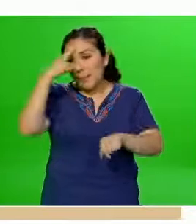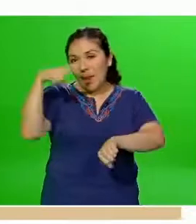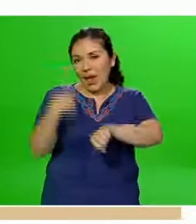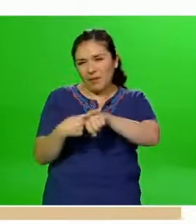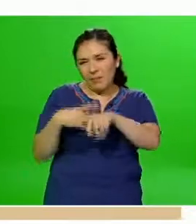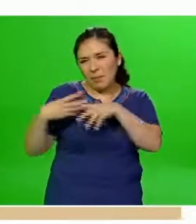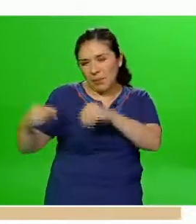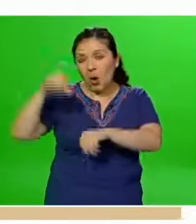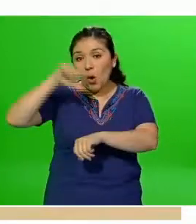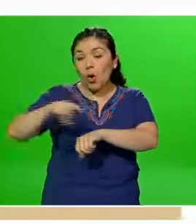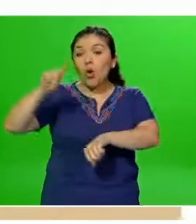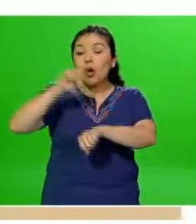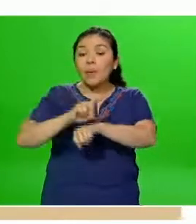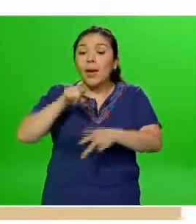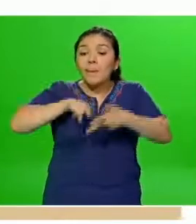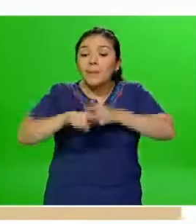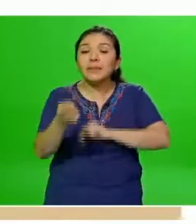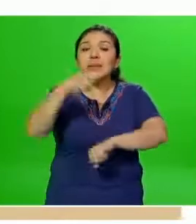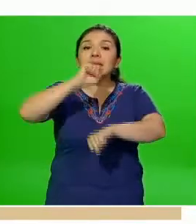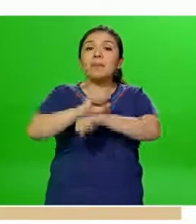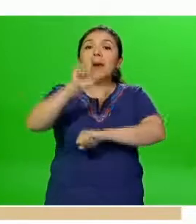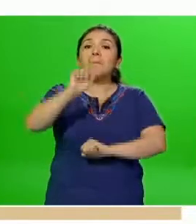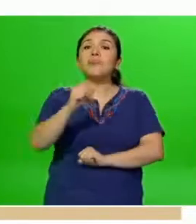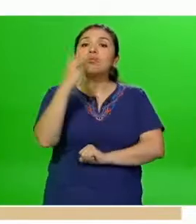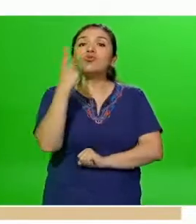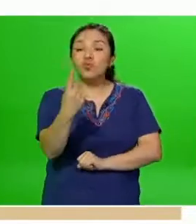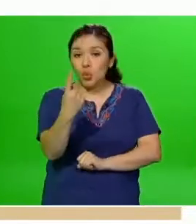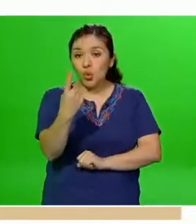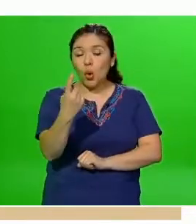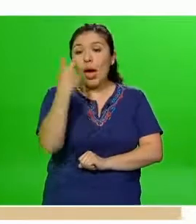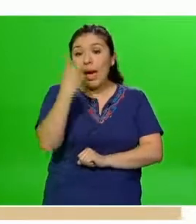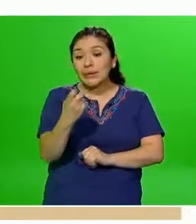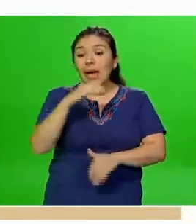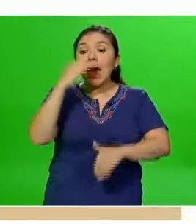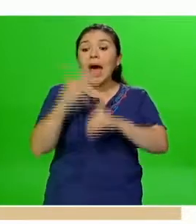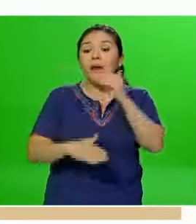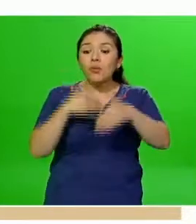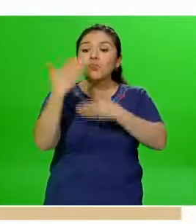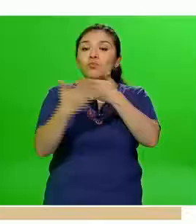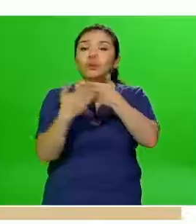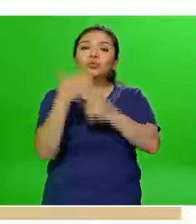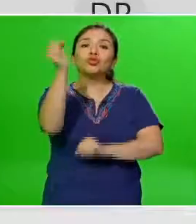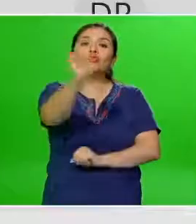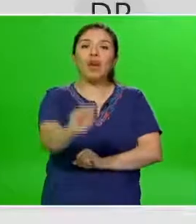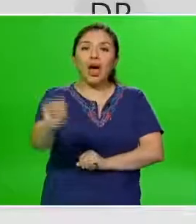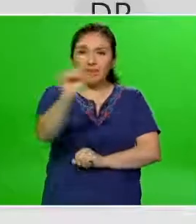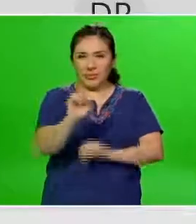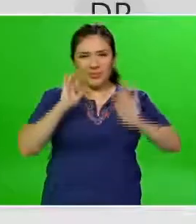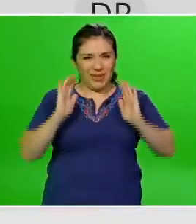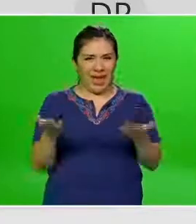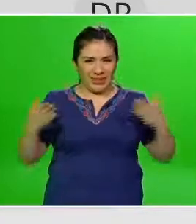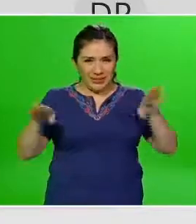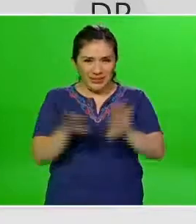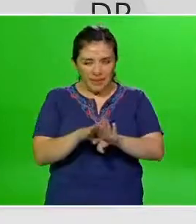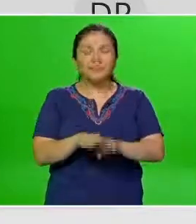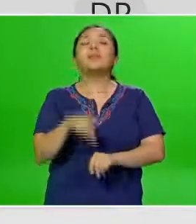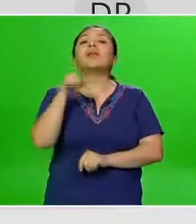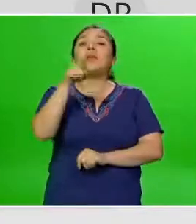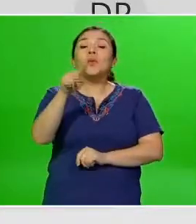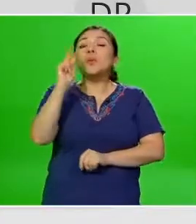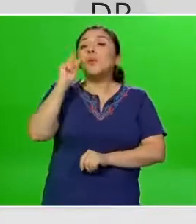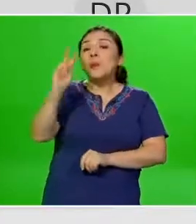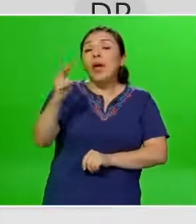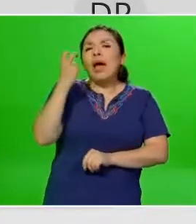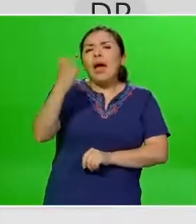dando inicio a la semana epidemiológica 21, la cual terminará el siguiente sábado. Entonces, ustedes